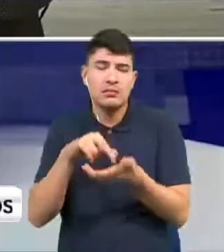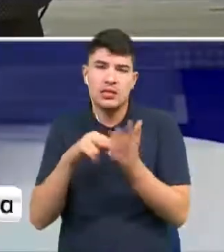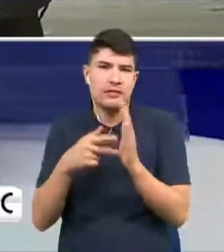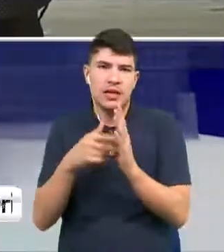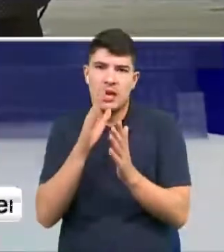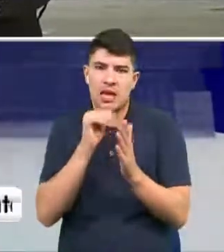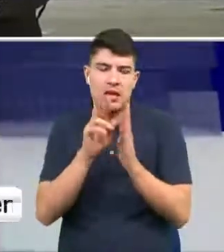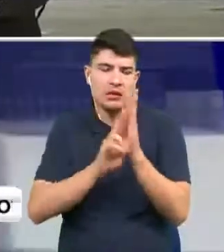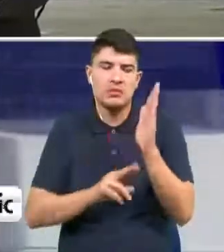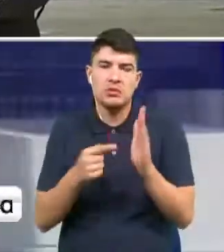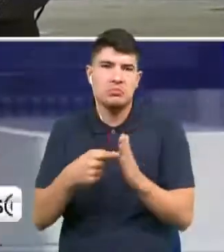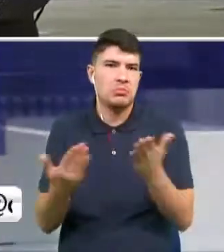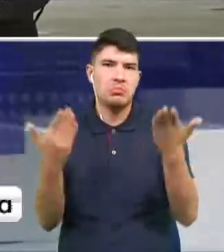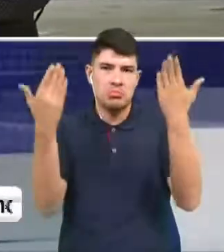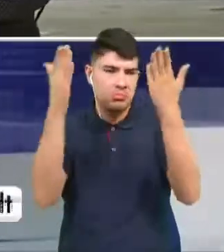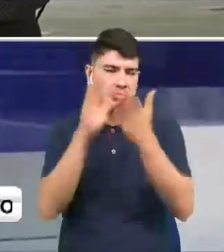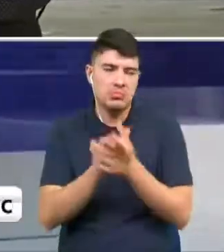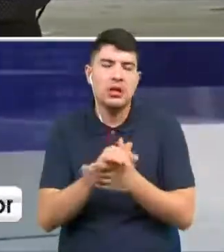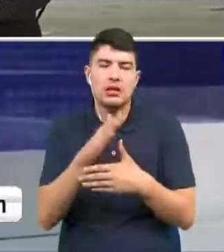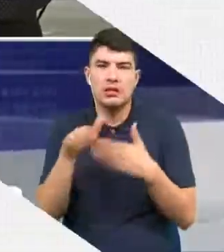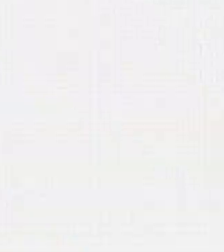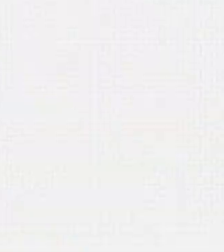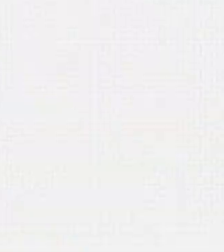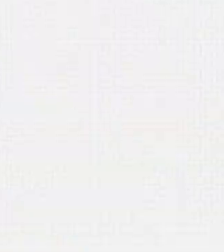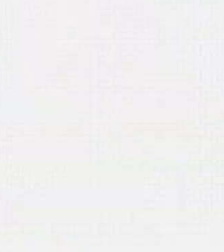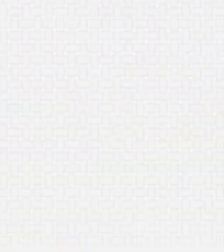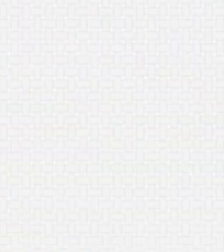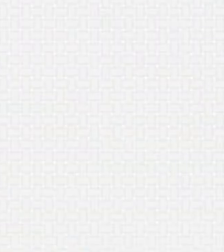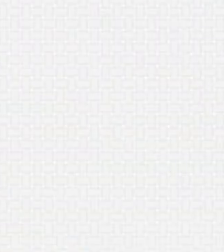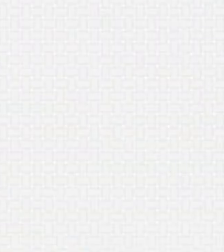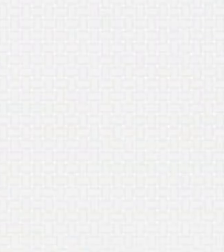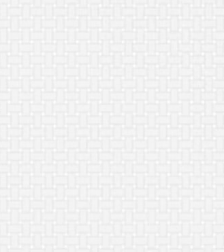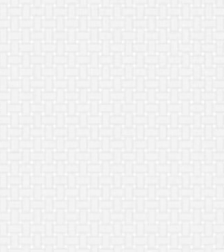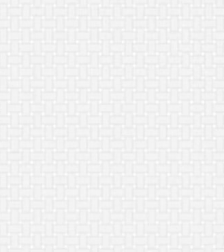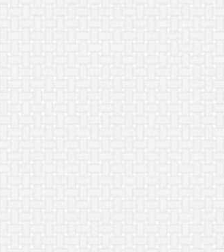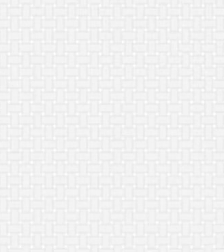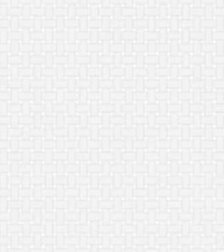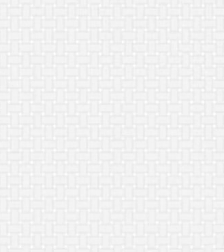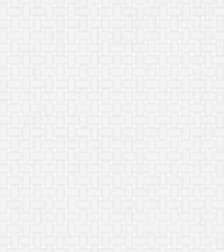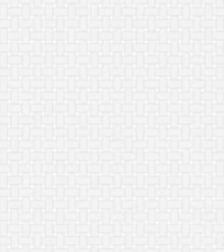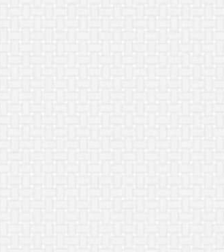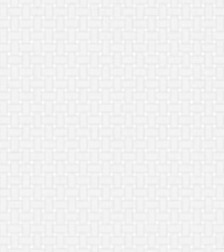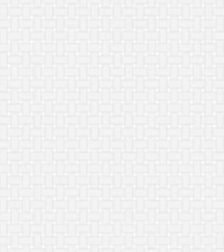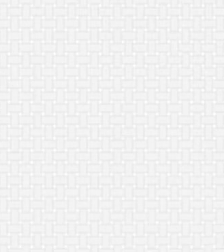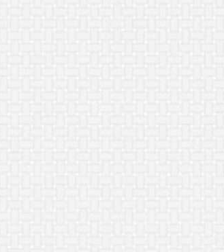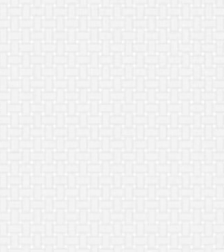Que tengan una feliz tarde, volvemos a estudio. Canaltro.com